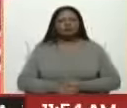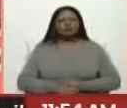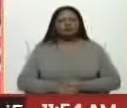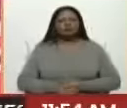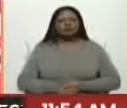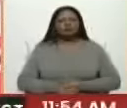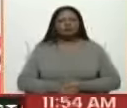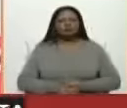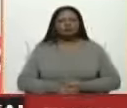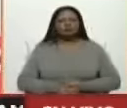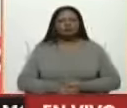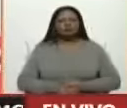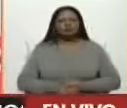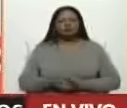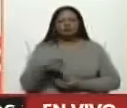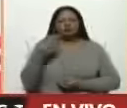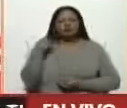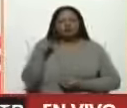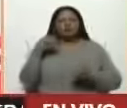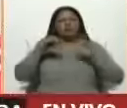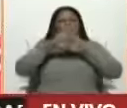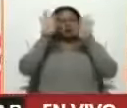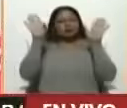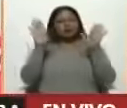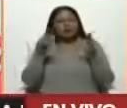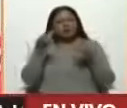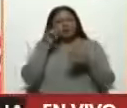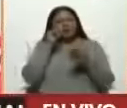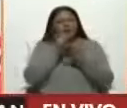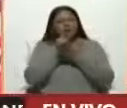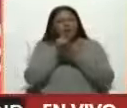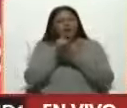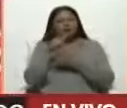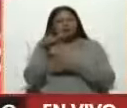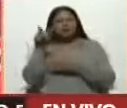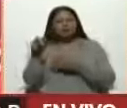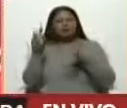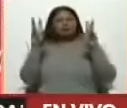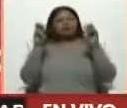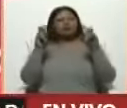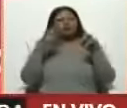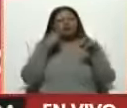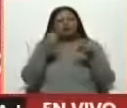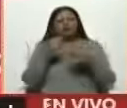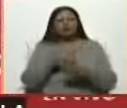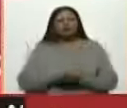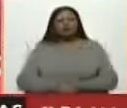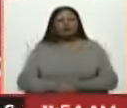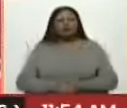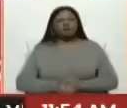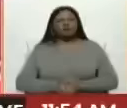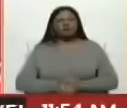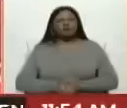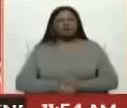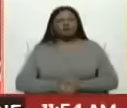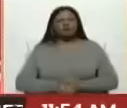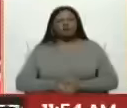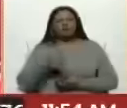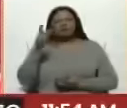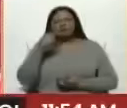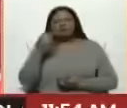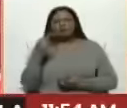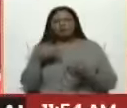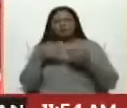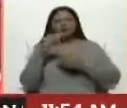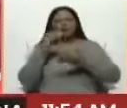Eso me lo pasaron hoy en la mañana. Para chequearme, porque esa persona supuestamente les había dicho que ellos, la persona le había dicho que